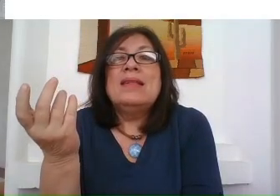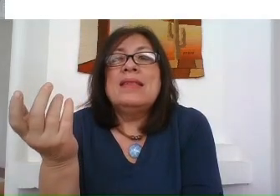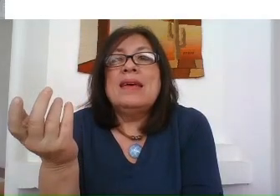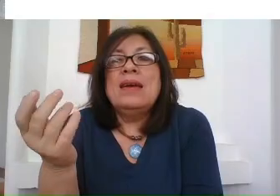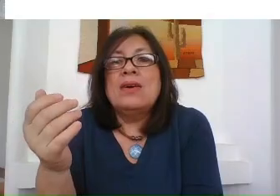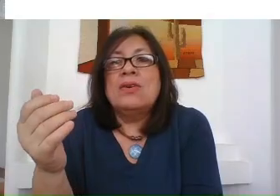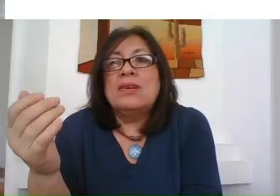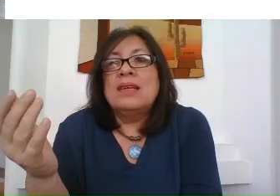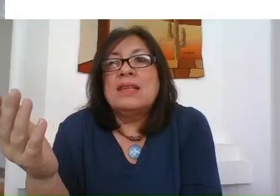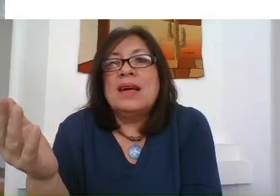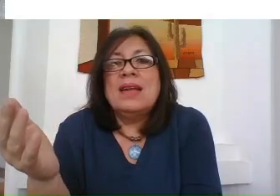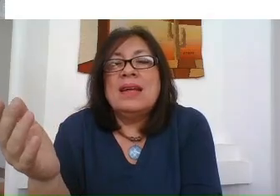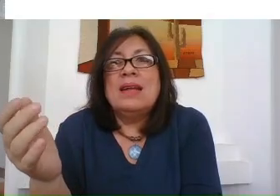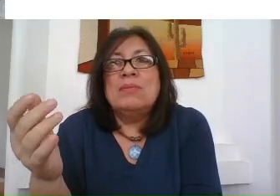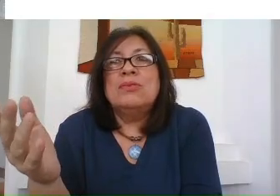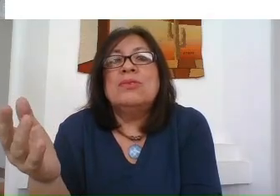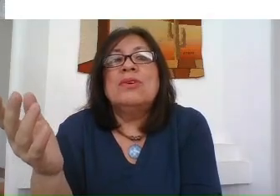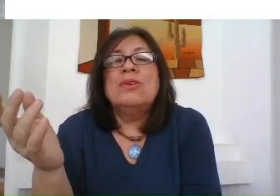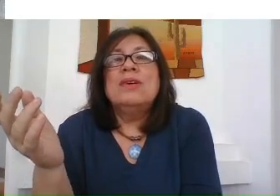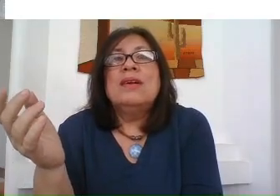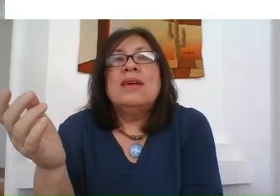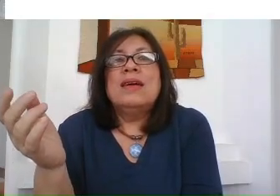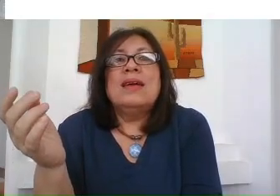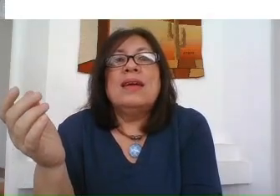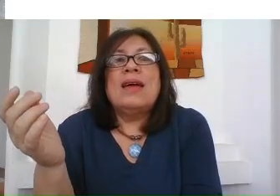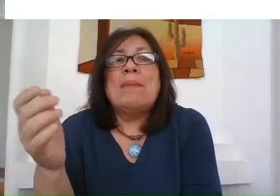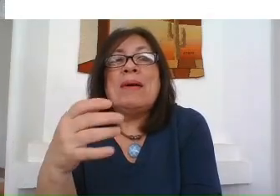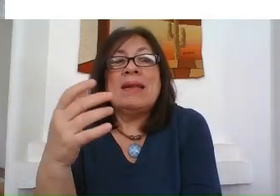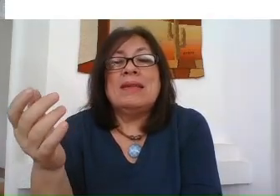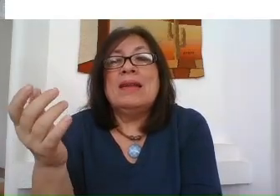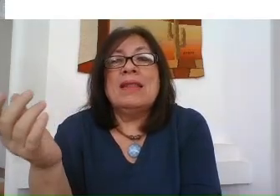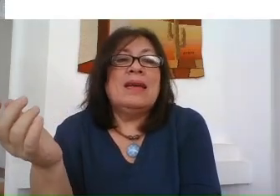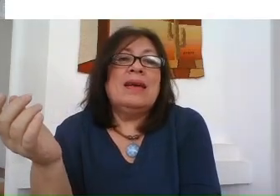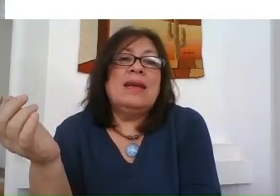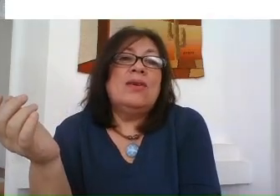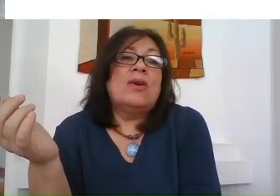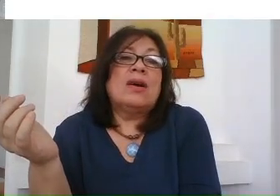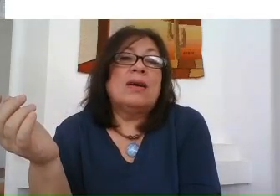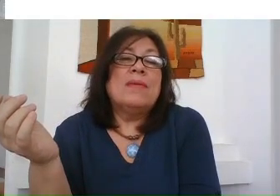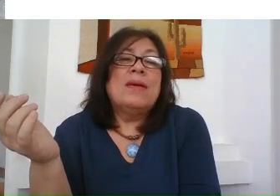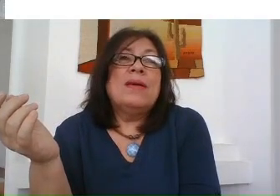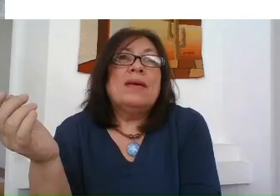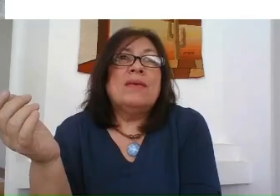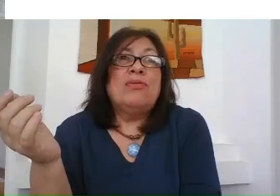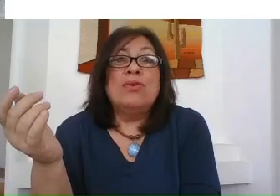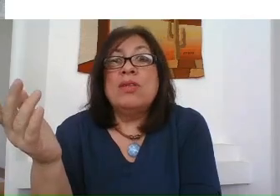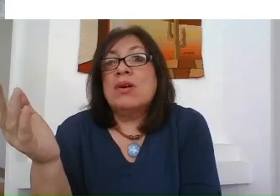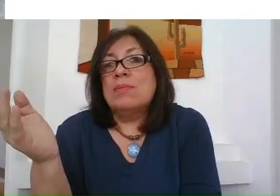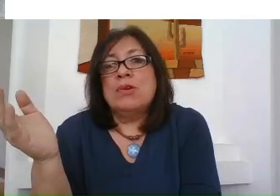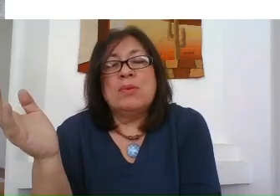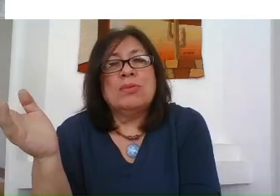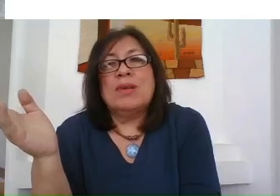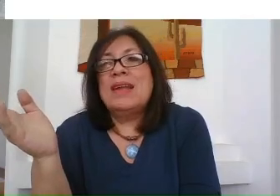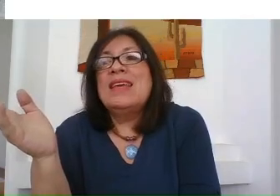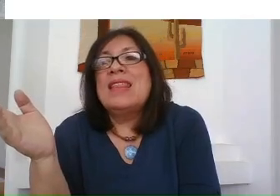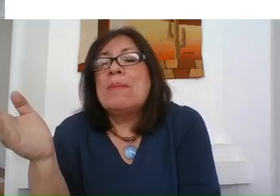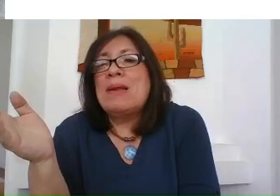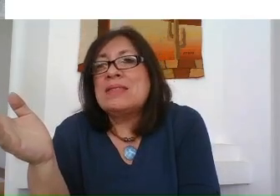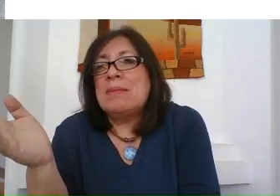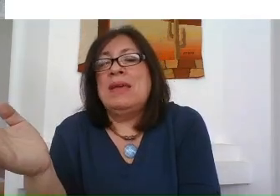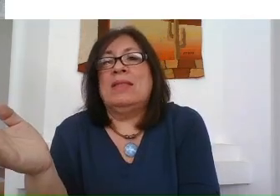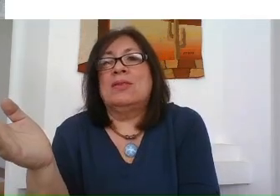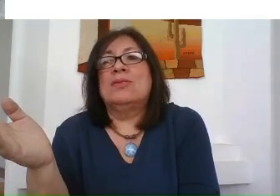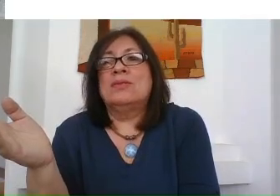espera de conquistar el mundo a partir de los fluidos cambios posturales